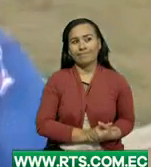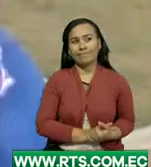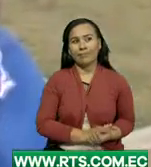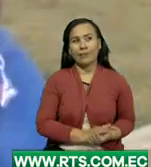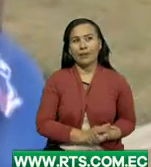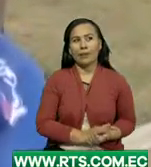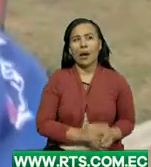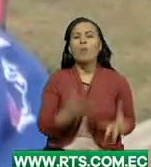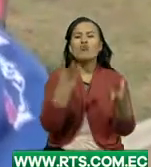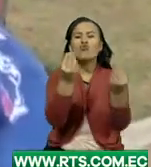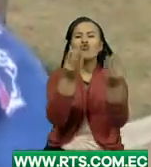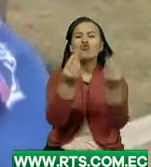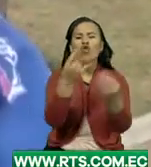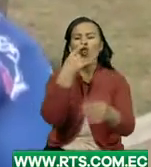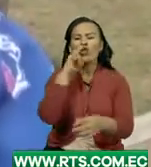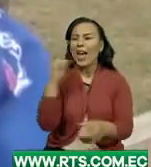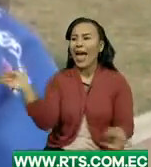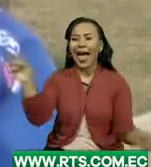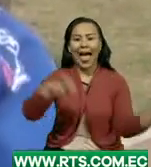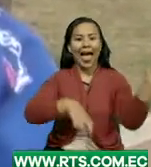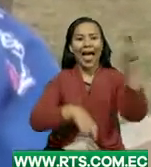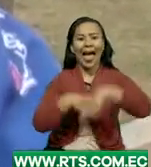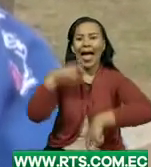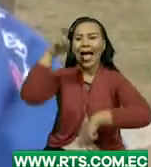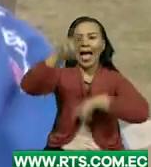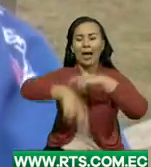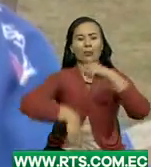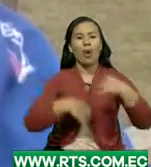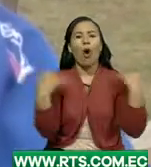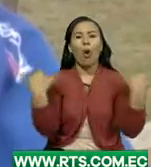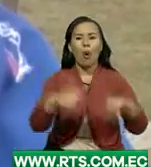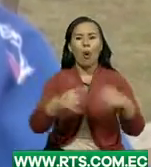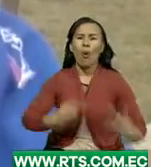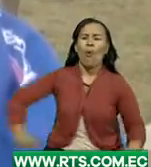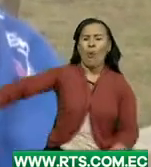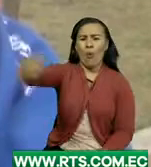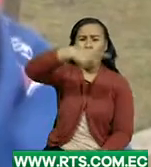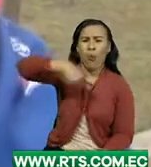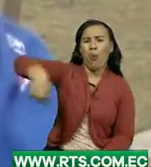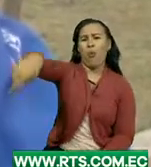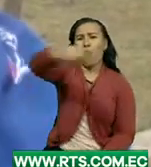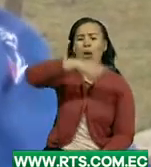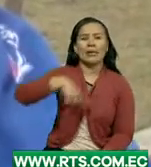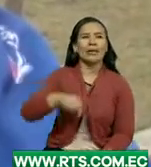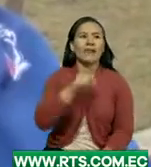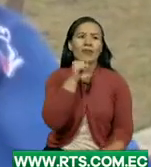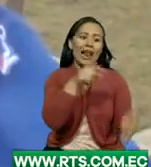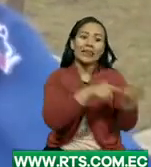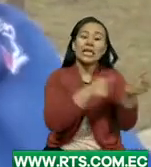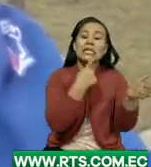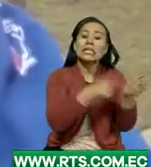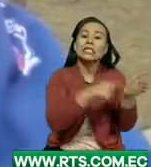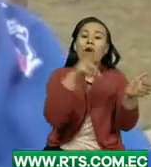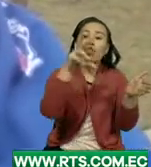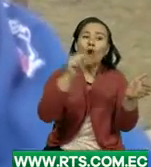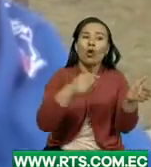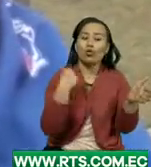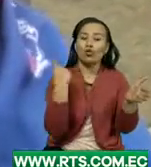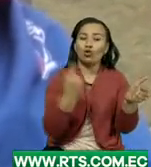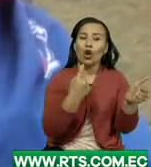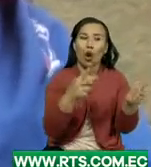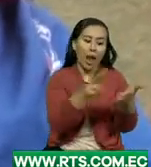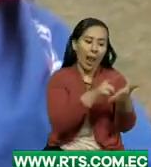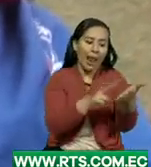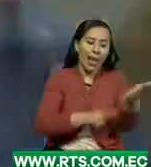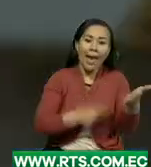Mucho exceso de niños. Y se suben y baten durísimo. Y ahí en esa instrucción dice que no, que deben leer